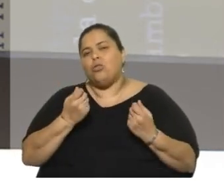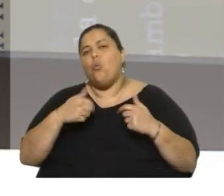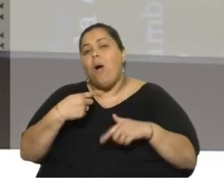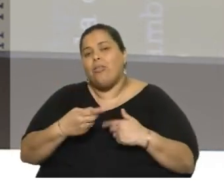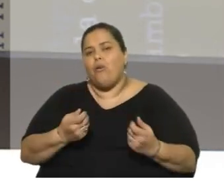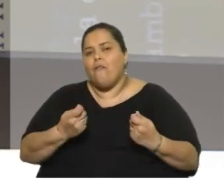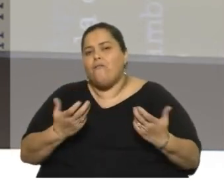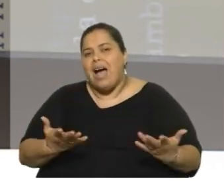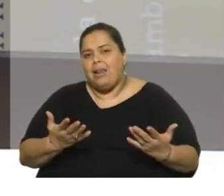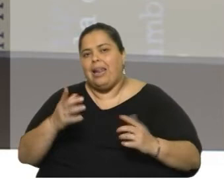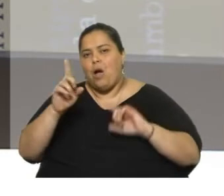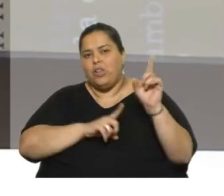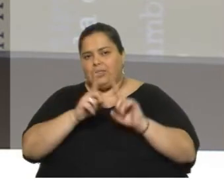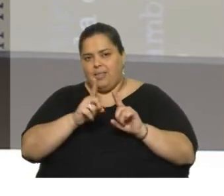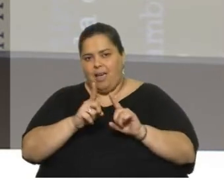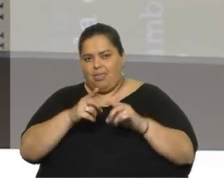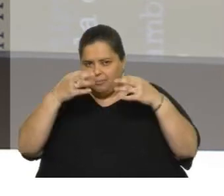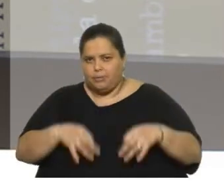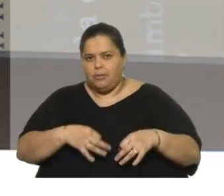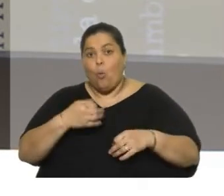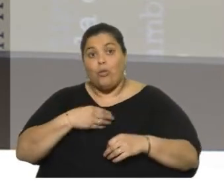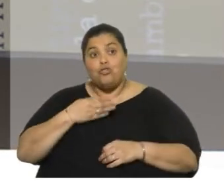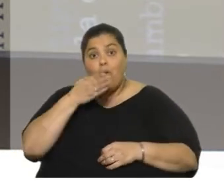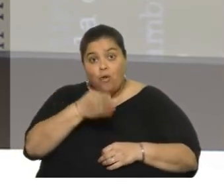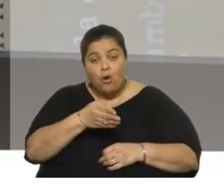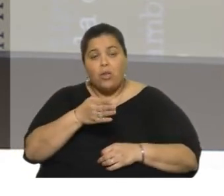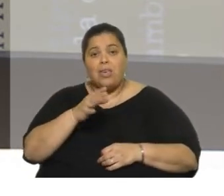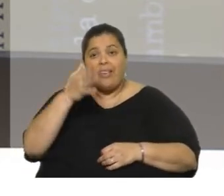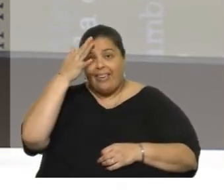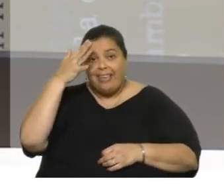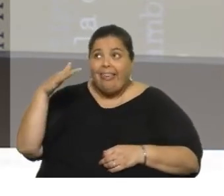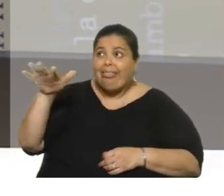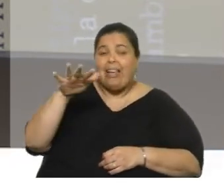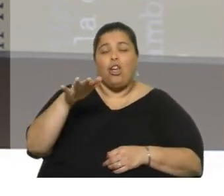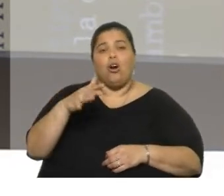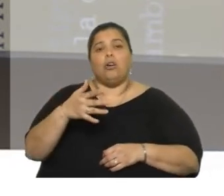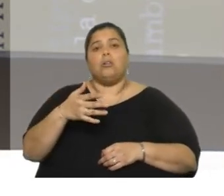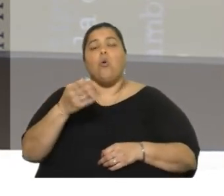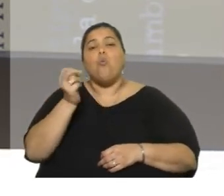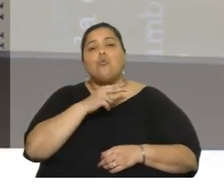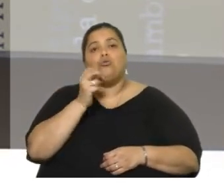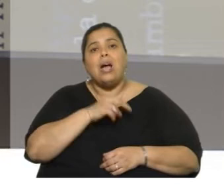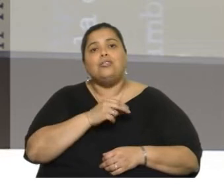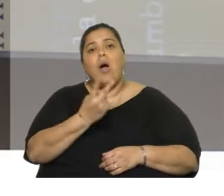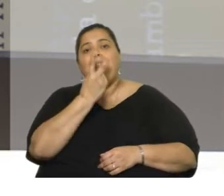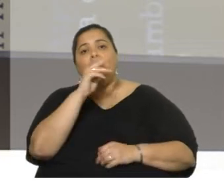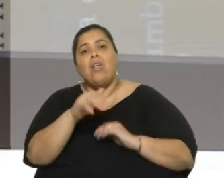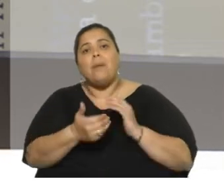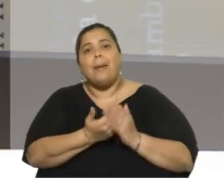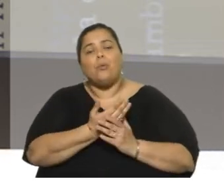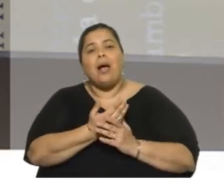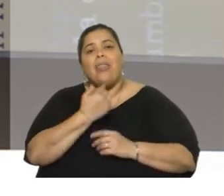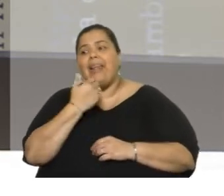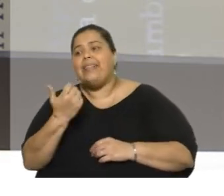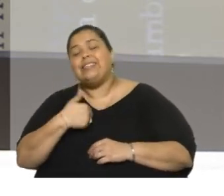llego a un lugar en el interior del país y un gurí a las 2 de la mañana tomando una cervecita con otro le dice, che, vos sabés que yo voy a la UTEC